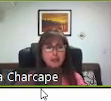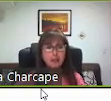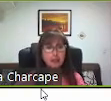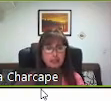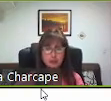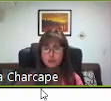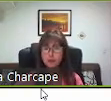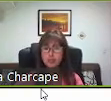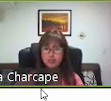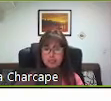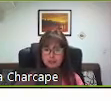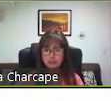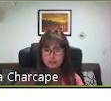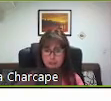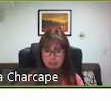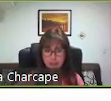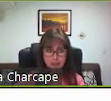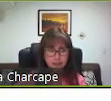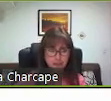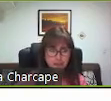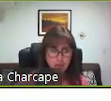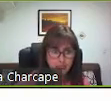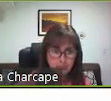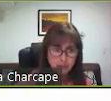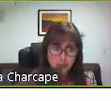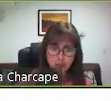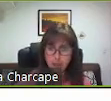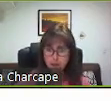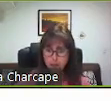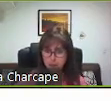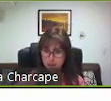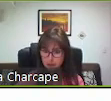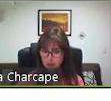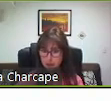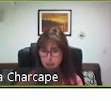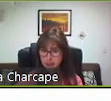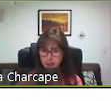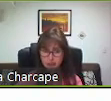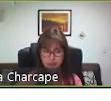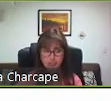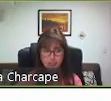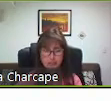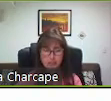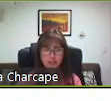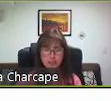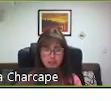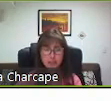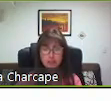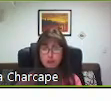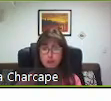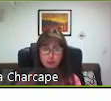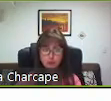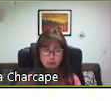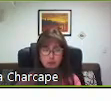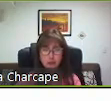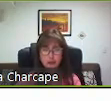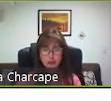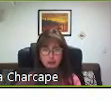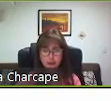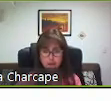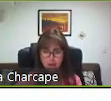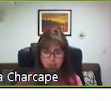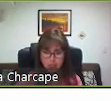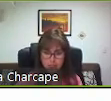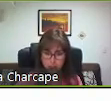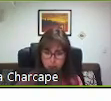el nivel de las cúpulas diafragmáticas respecto a los espacios intercostales. Es decir, si hubo